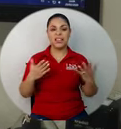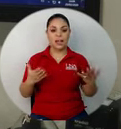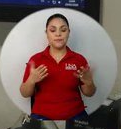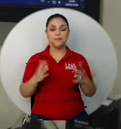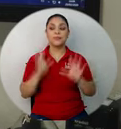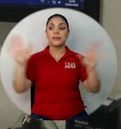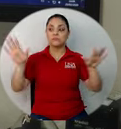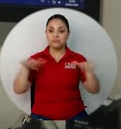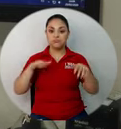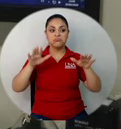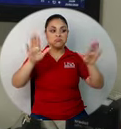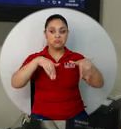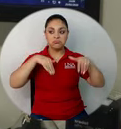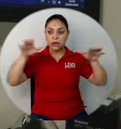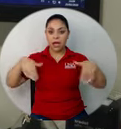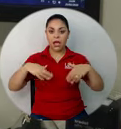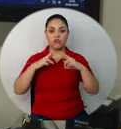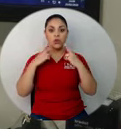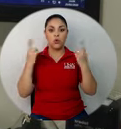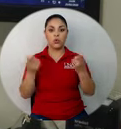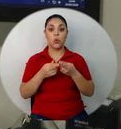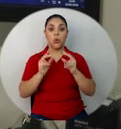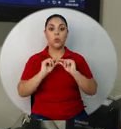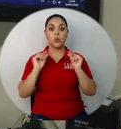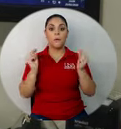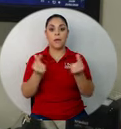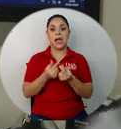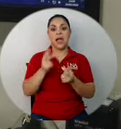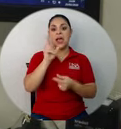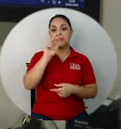realizar reuniones grupales, ¿verdad?,